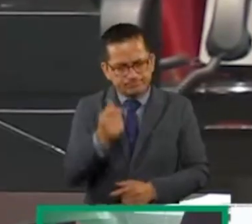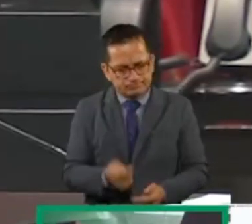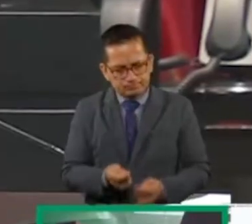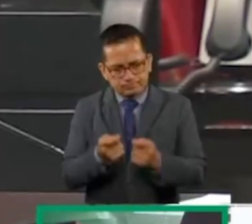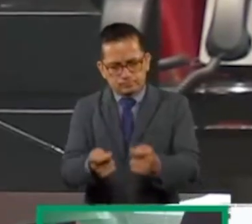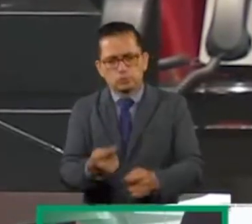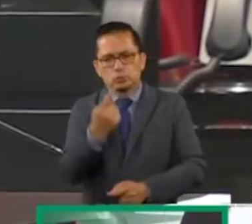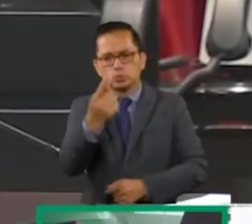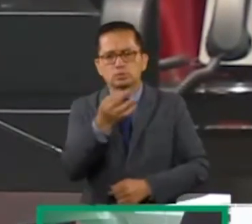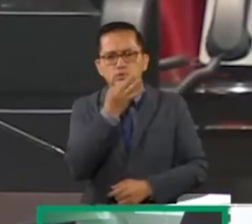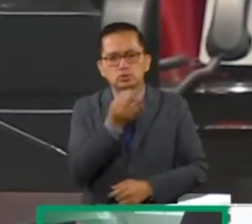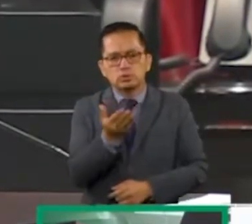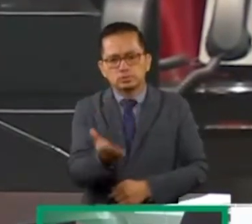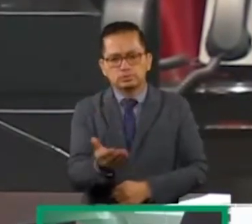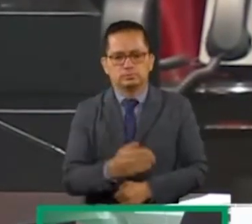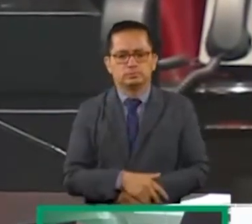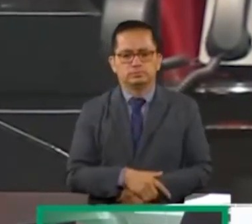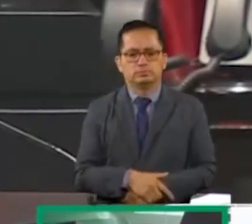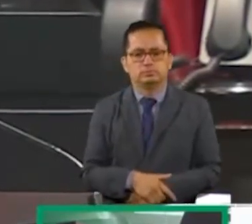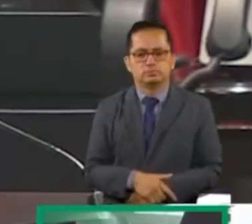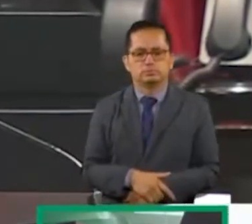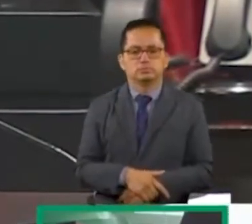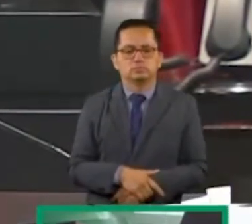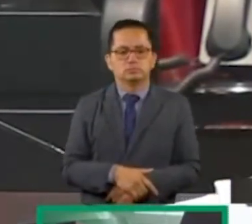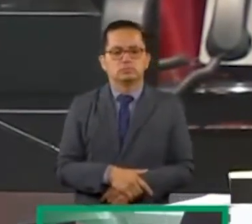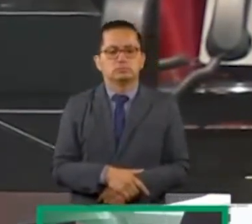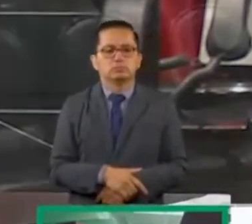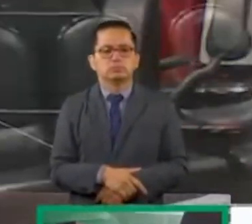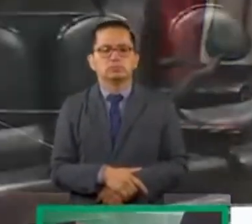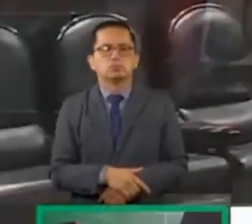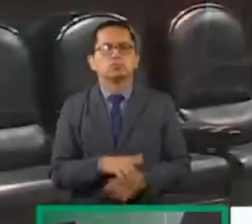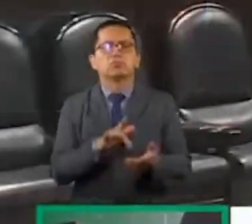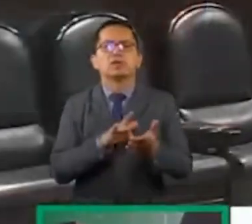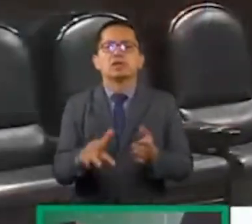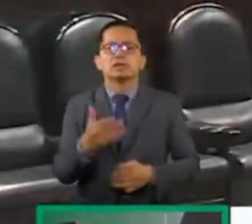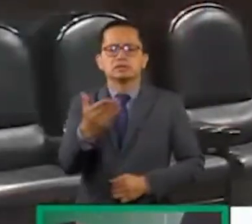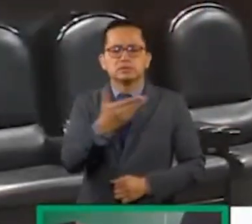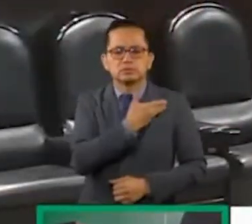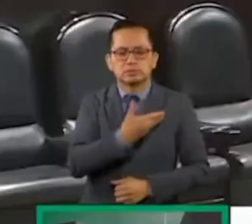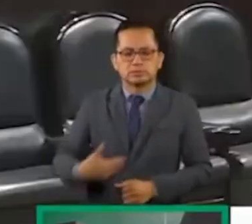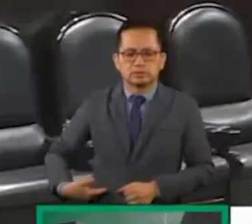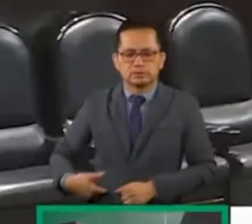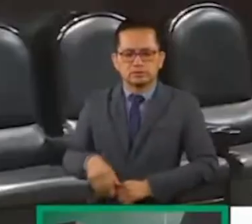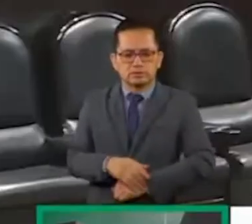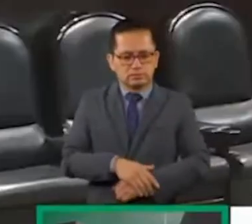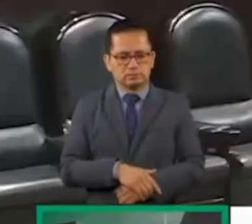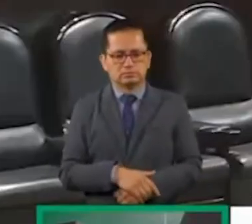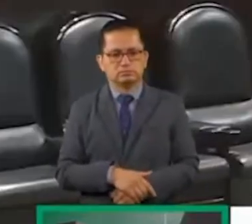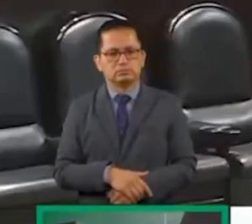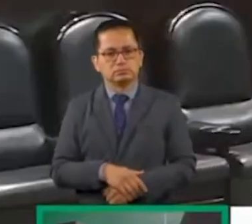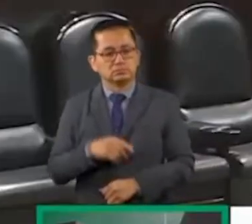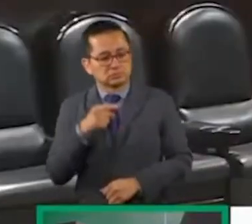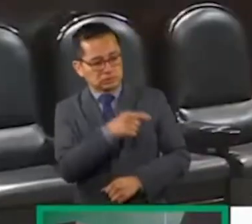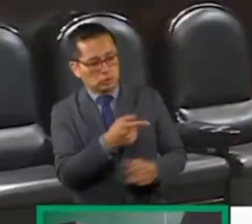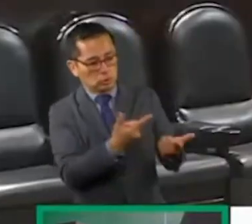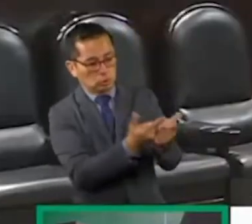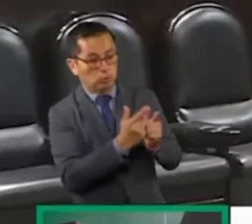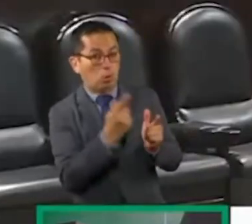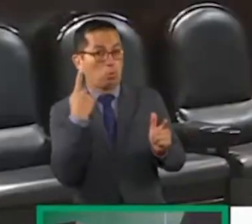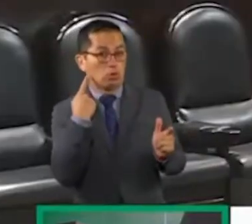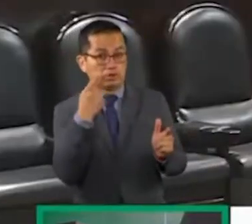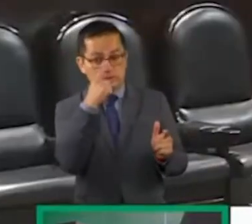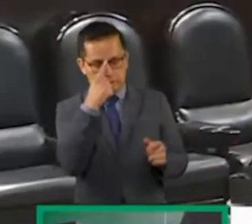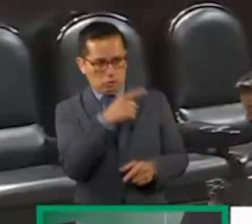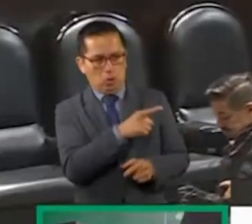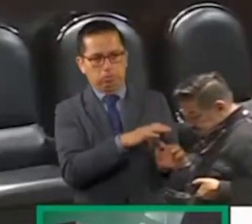minuto desde su curul. Gracias, presidente. Me da mucho gusto que en el oficialismo, en Morena, estén muy pendientes de lo